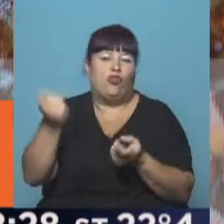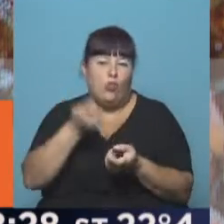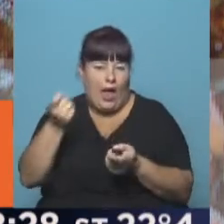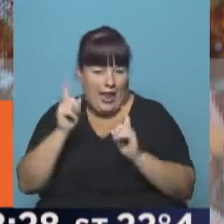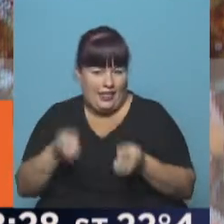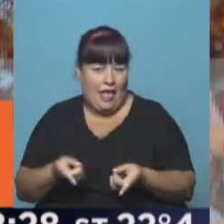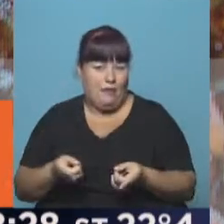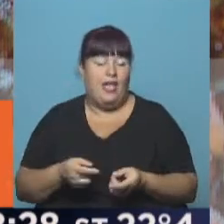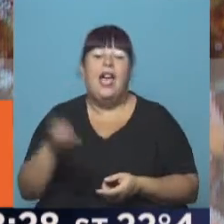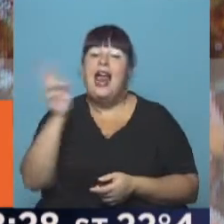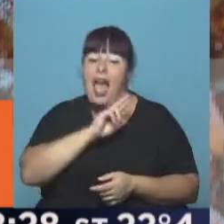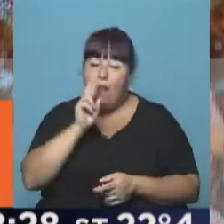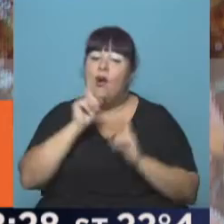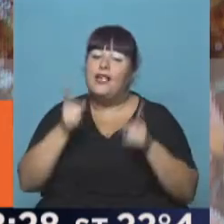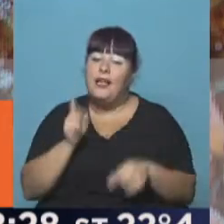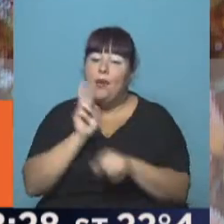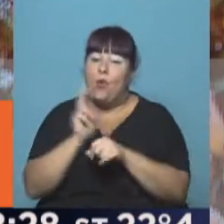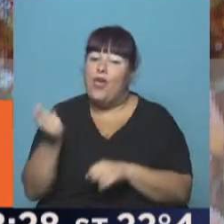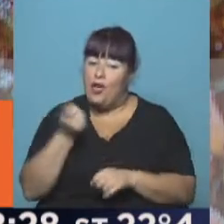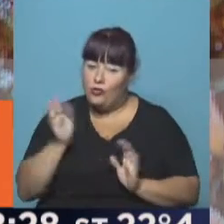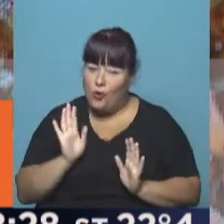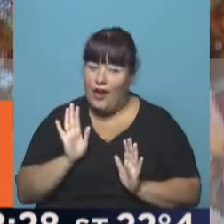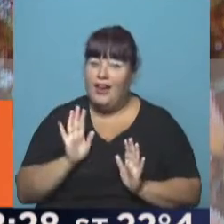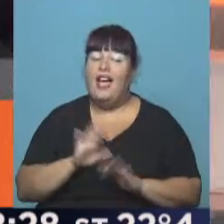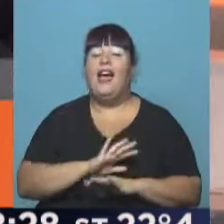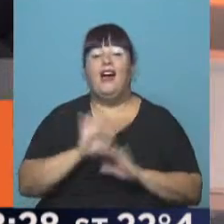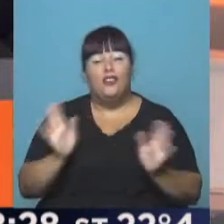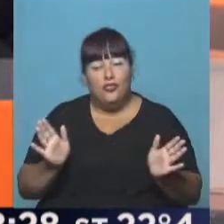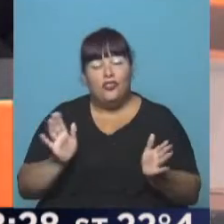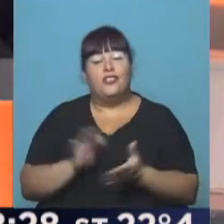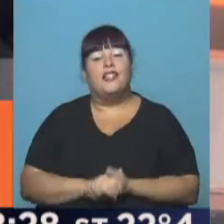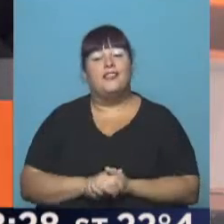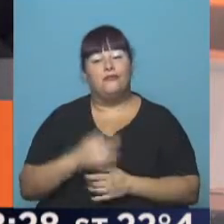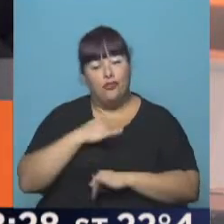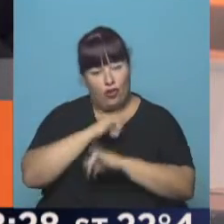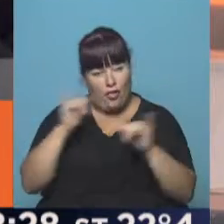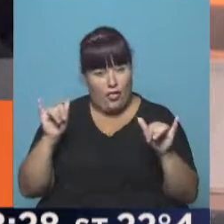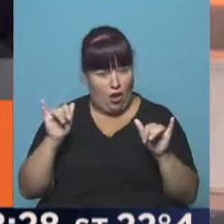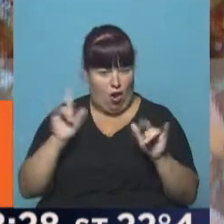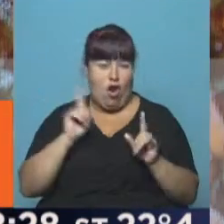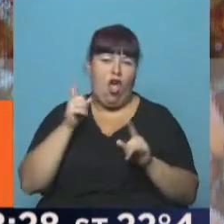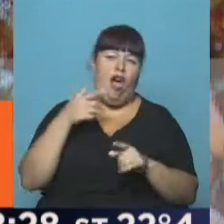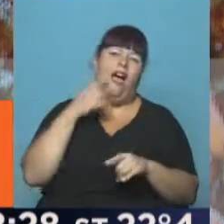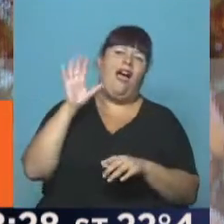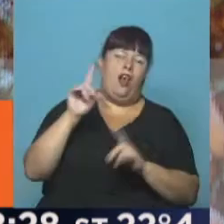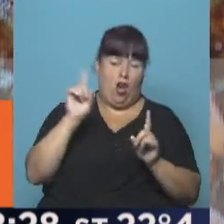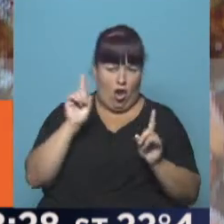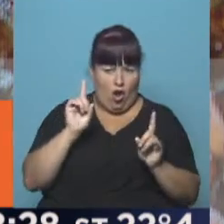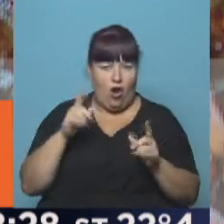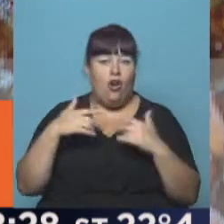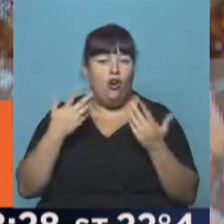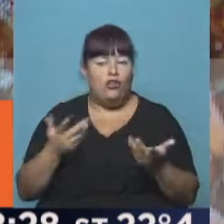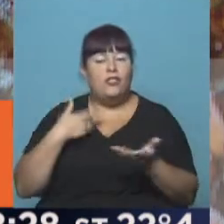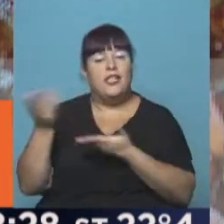suegras, porque las mujeres también cuidan las suegras. Sí. Entonces, lo digo sin ninguna ironía, por lo